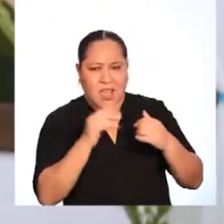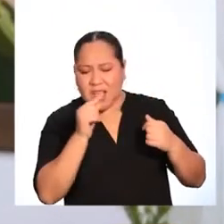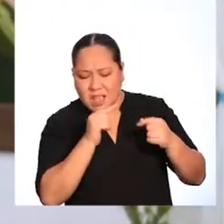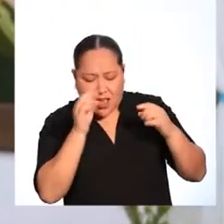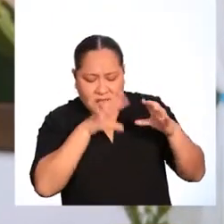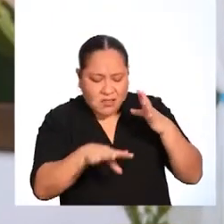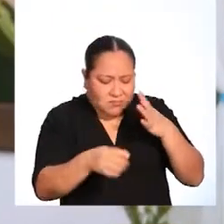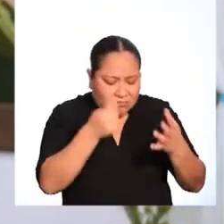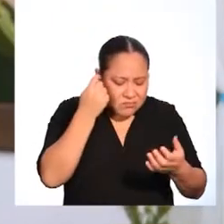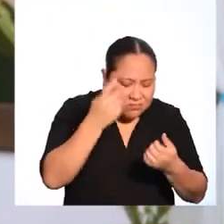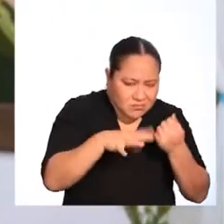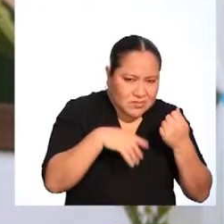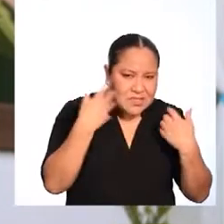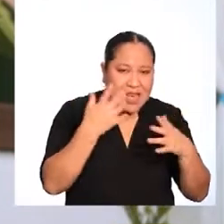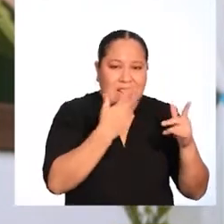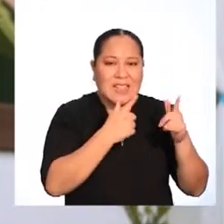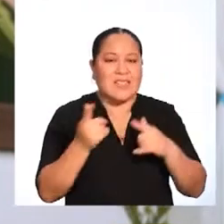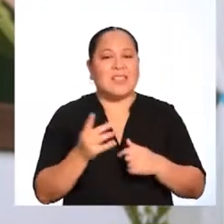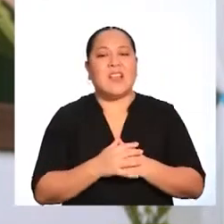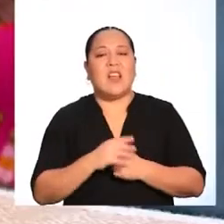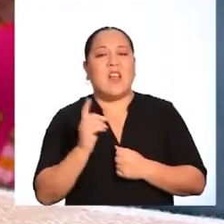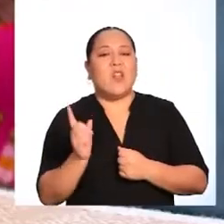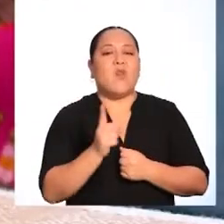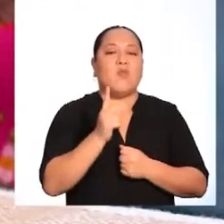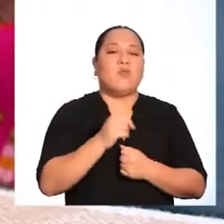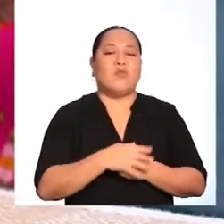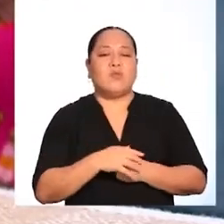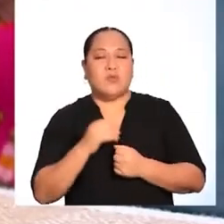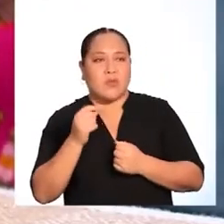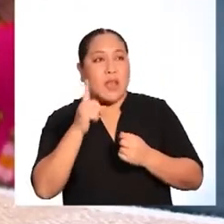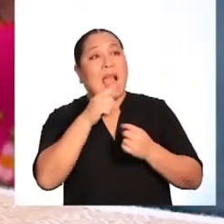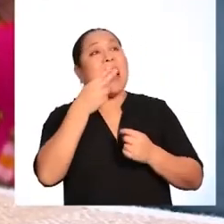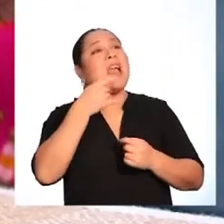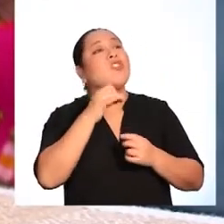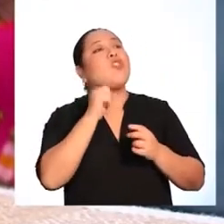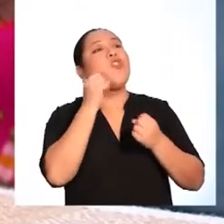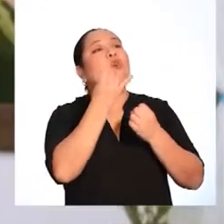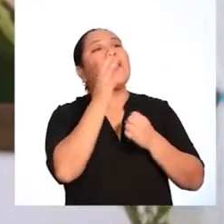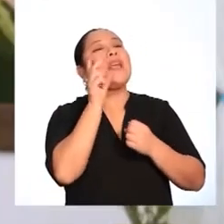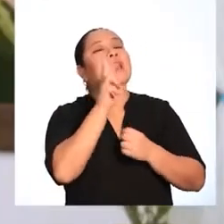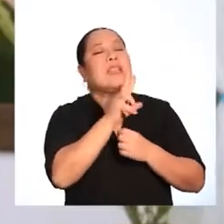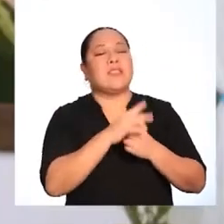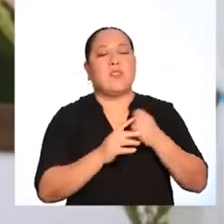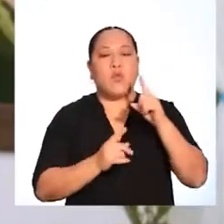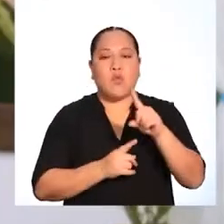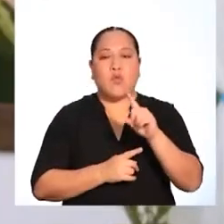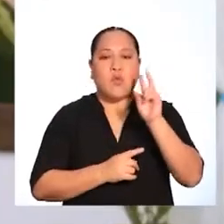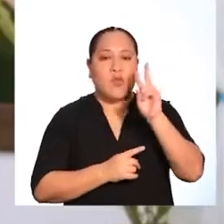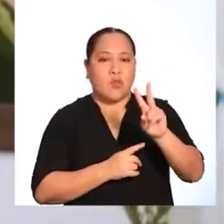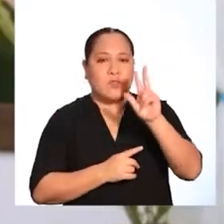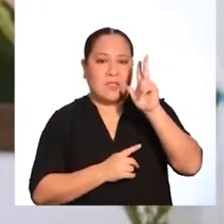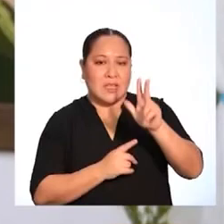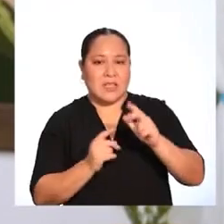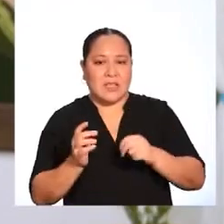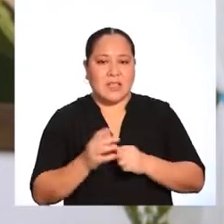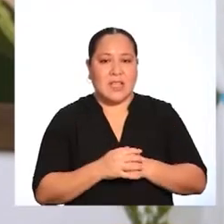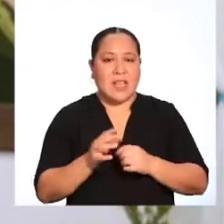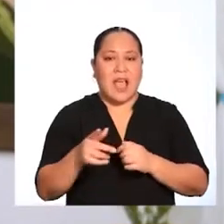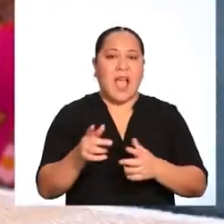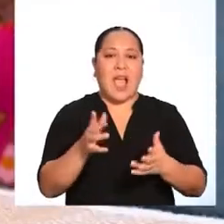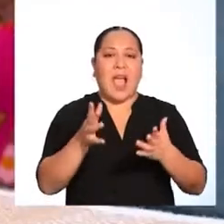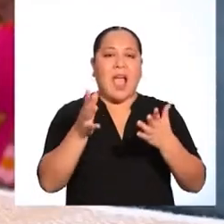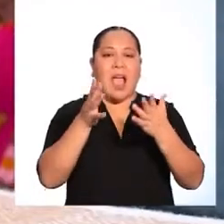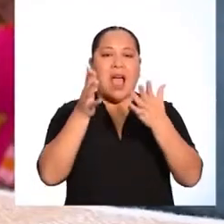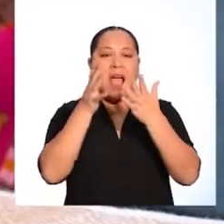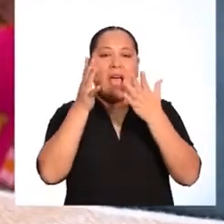y en lugar de vista esto puedes contar hasta 31 23